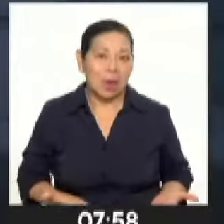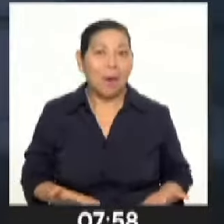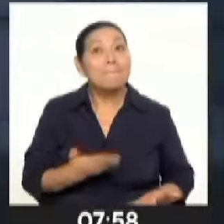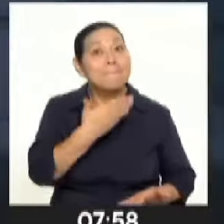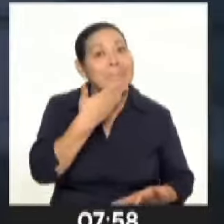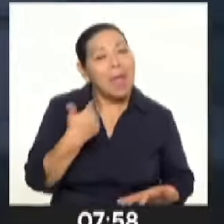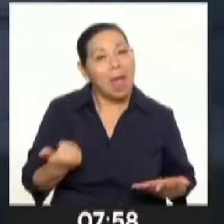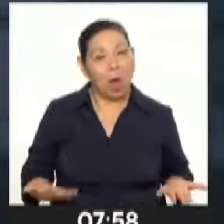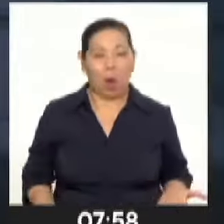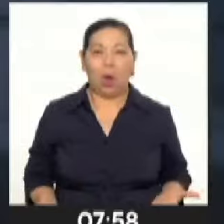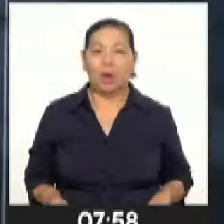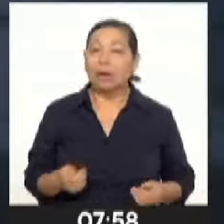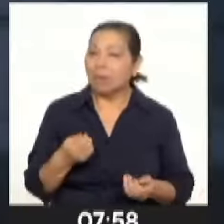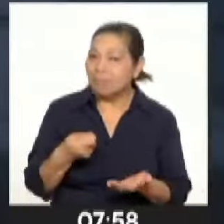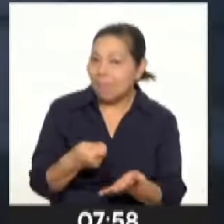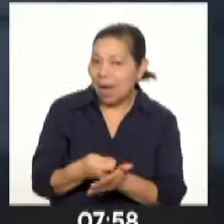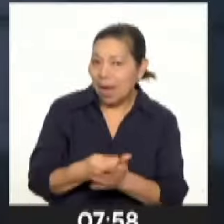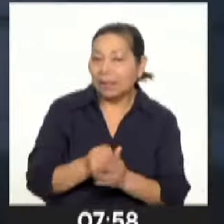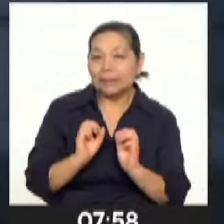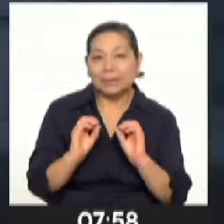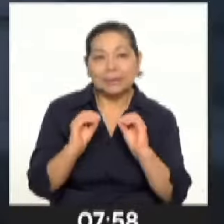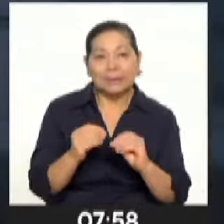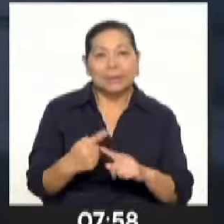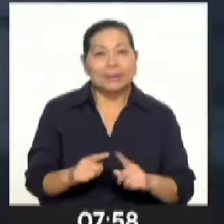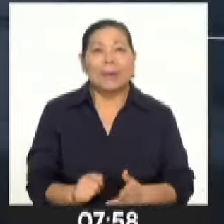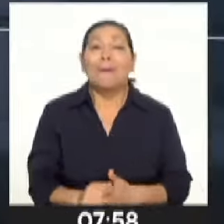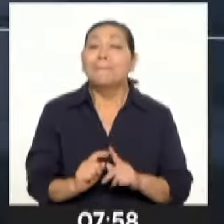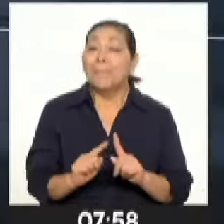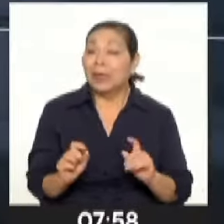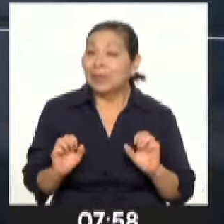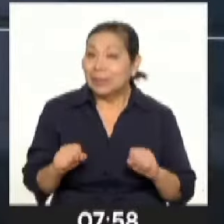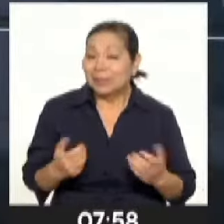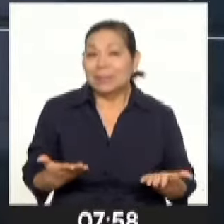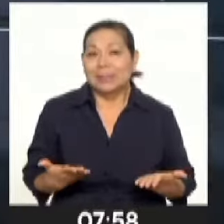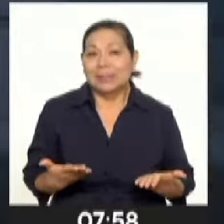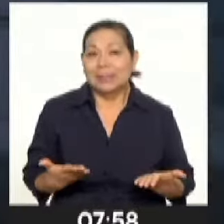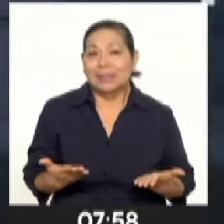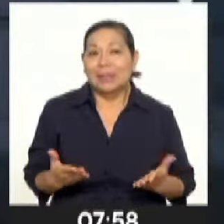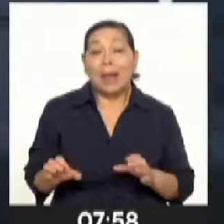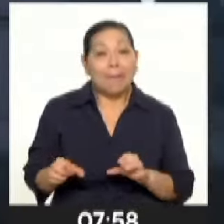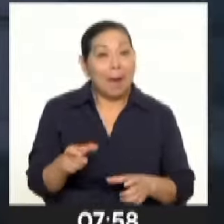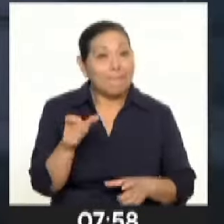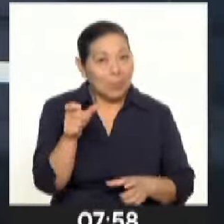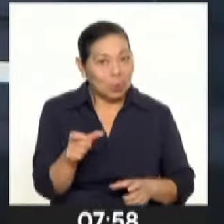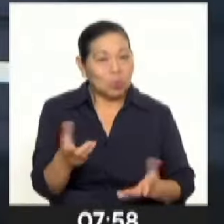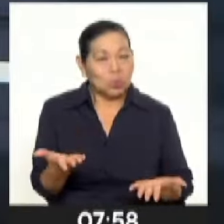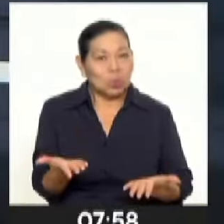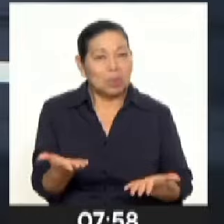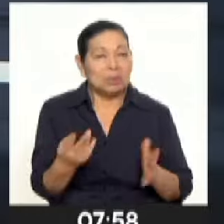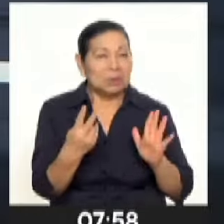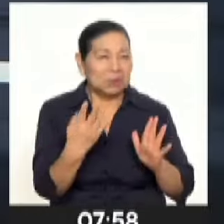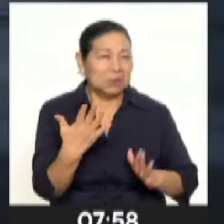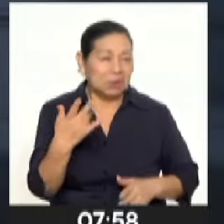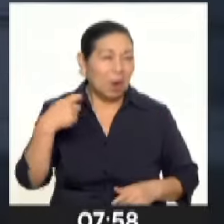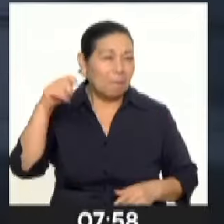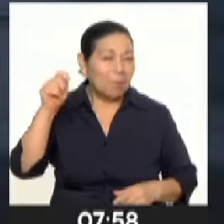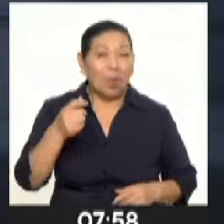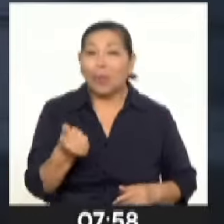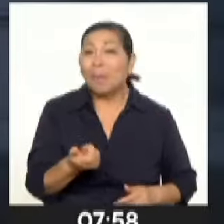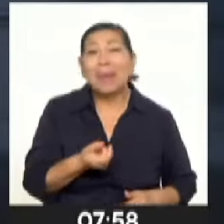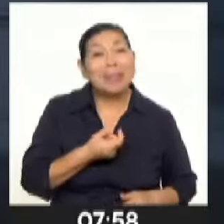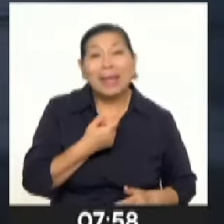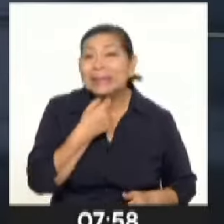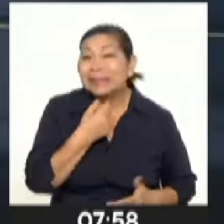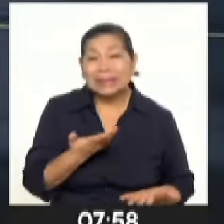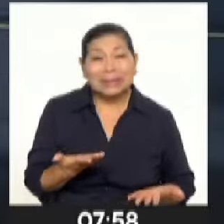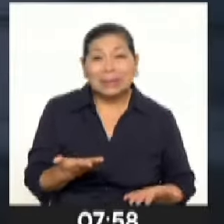el sistema previsional. Hay un plan de reformas que se está planteando, pero hay que hacer que la gente, justamente que ese 75% que no tiene,